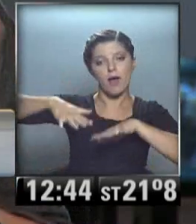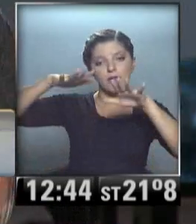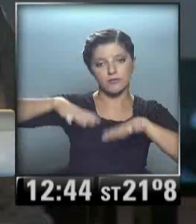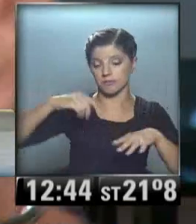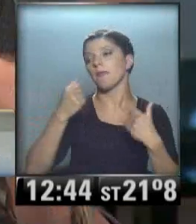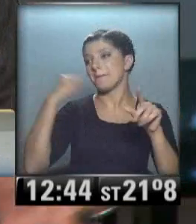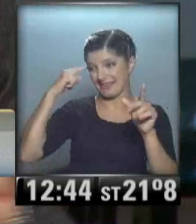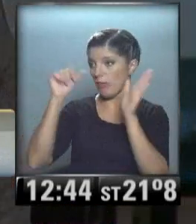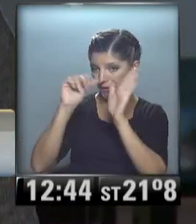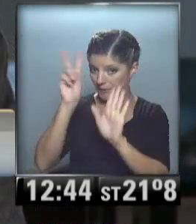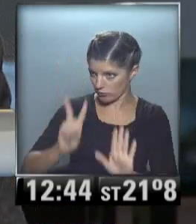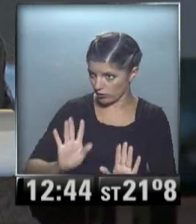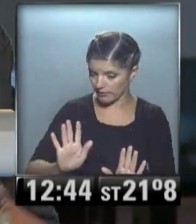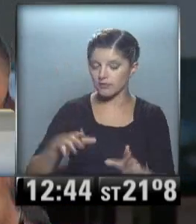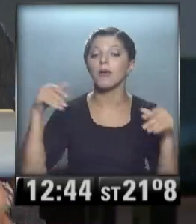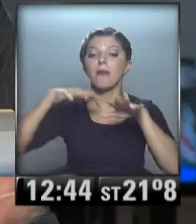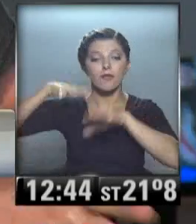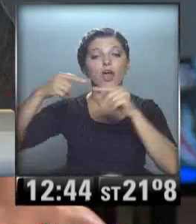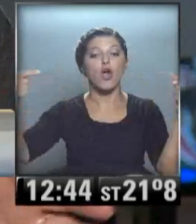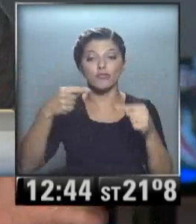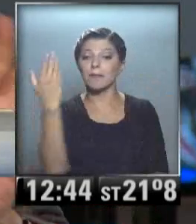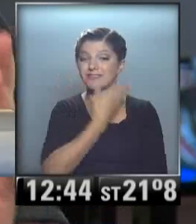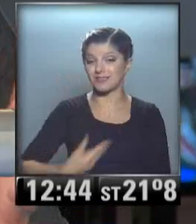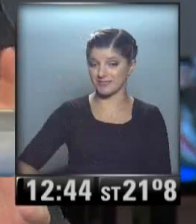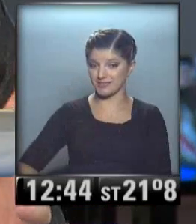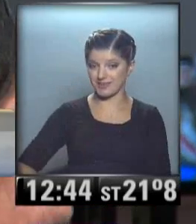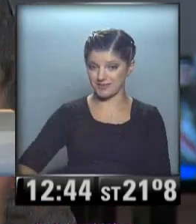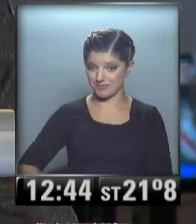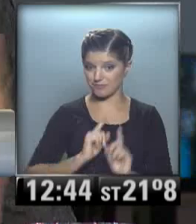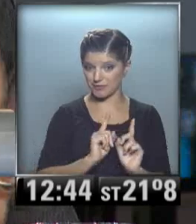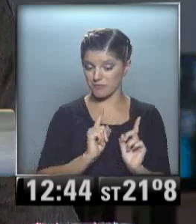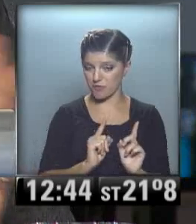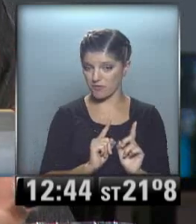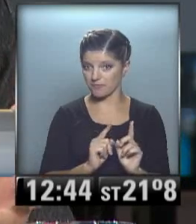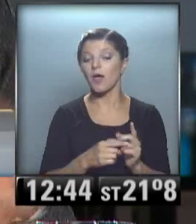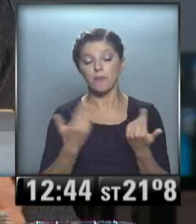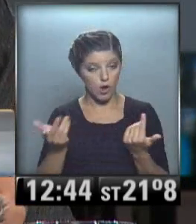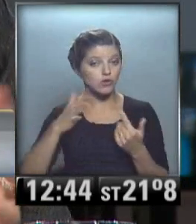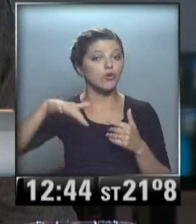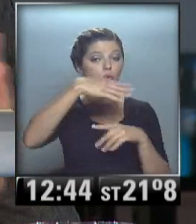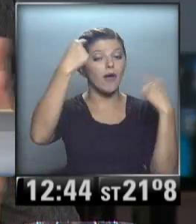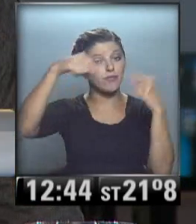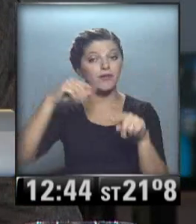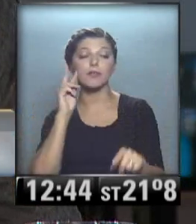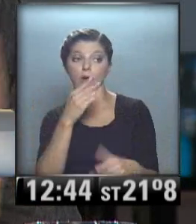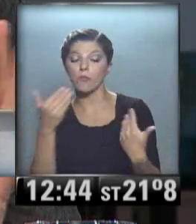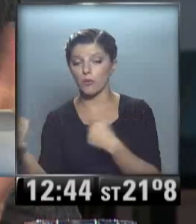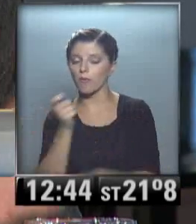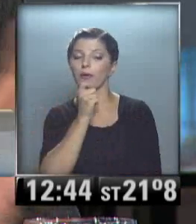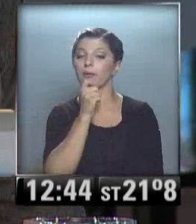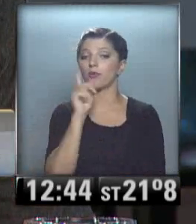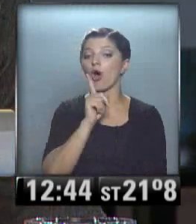Venezuela, contra el presidente Maduro. Pero esto puede verse en varios lugares donde los gobiernos tienen políticas